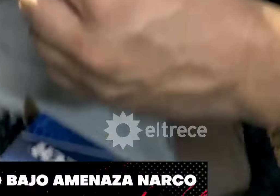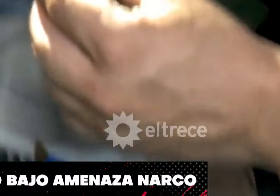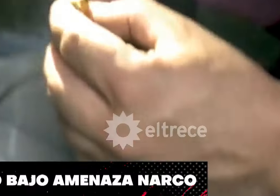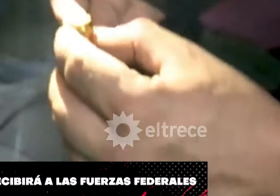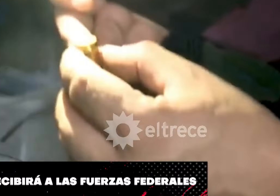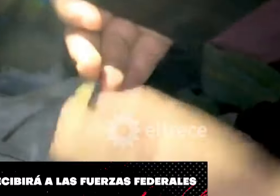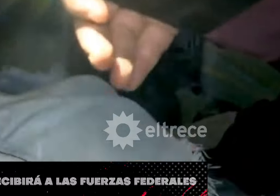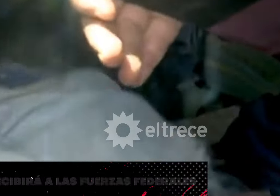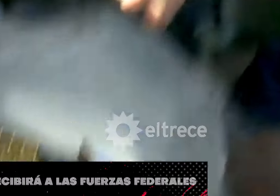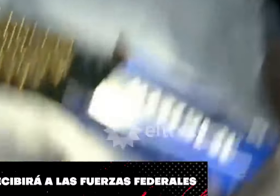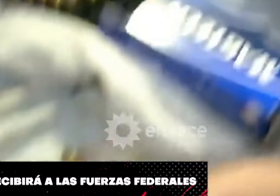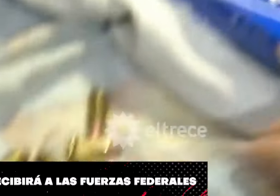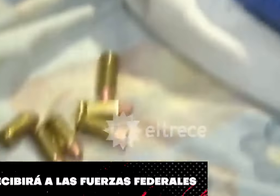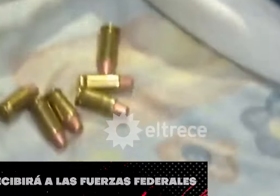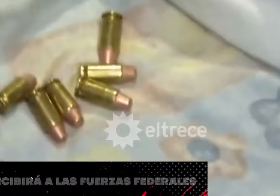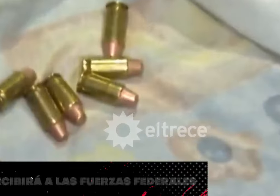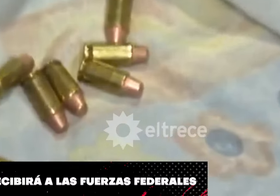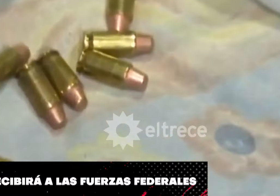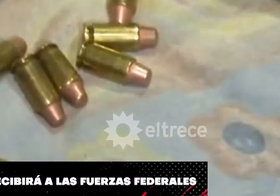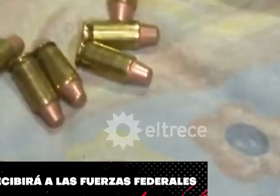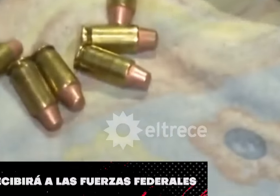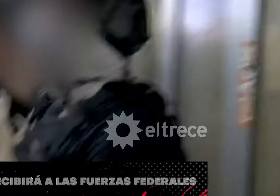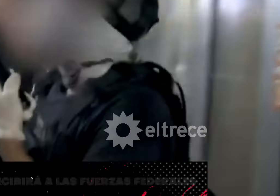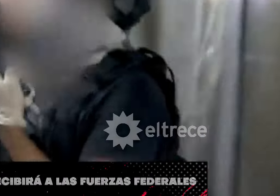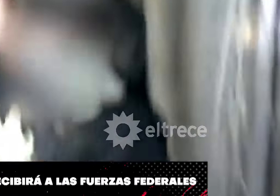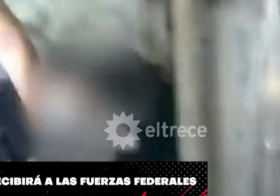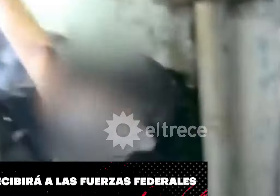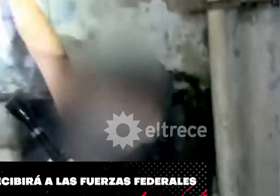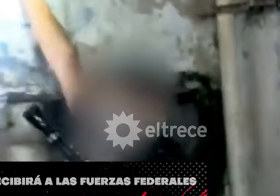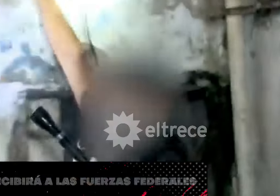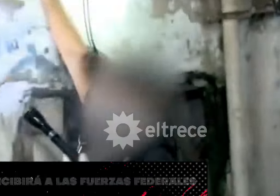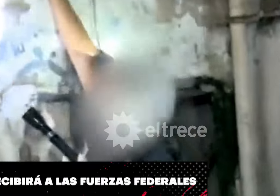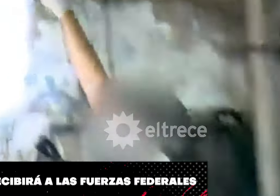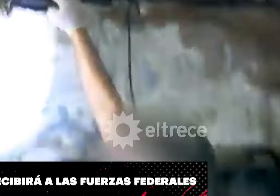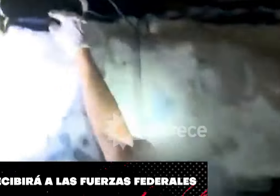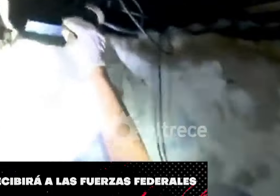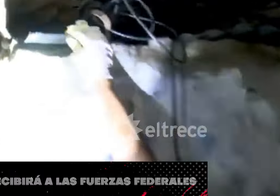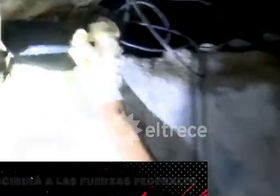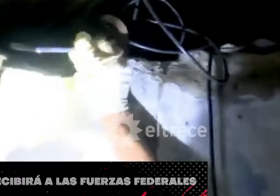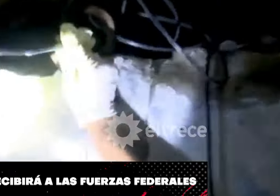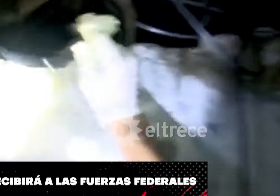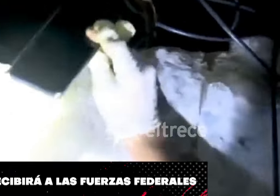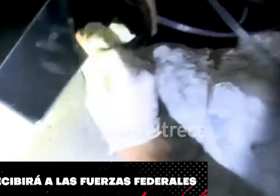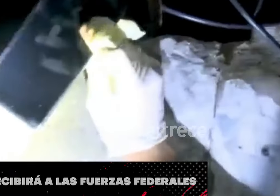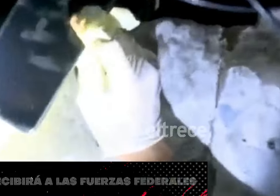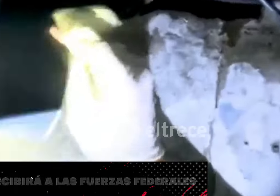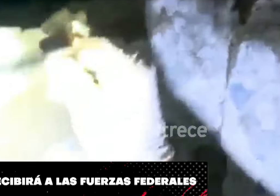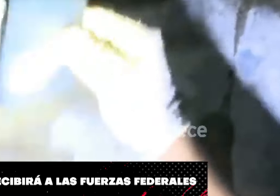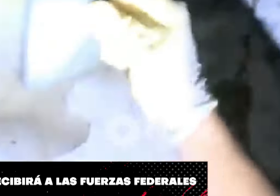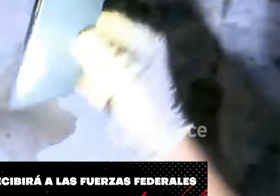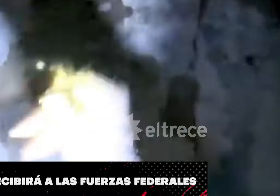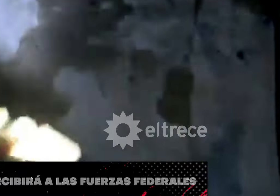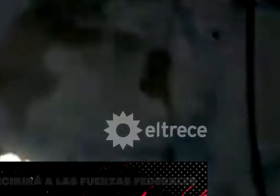en la USAL, habló de esto, de las políticas públicas en la provincia de Buenos Aires y determiné todos los ministros que no eran idóneos. Artículo 16 de la Constitución Nacional,